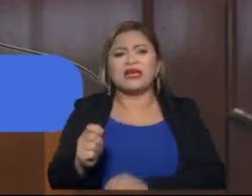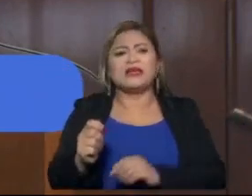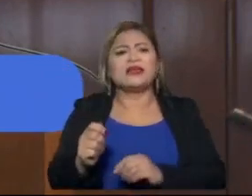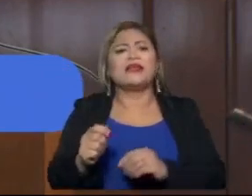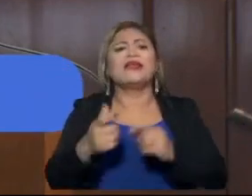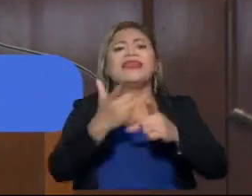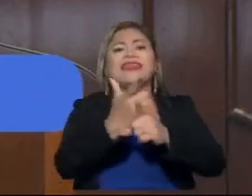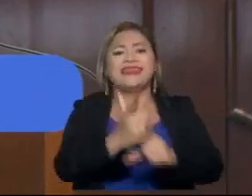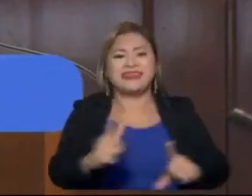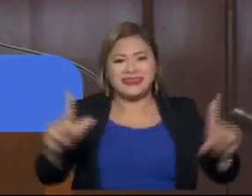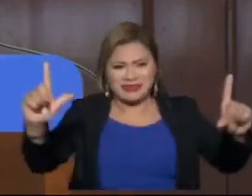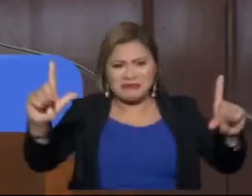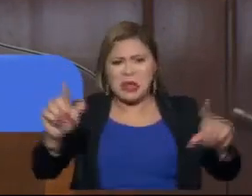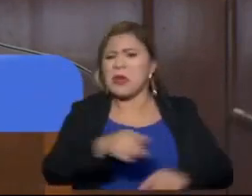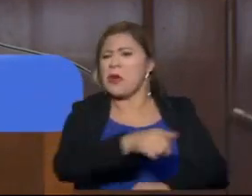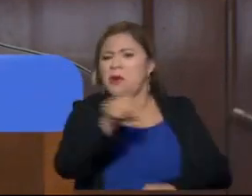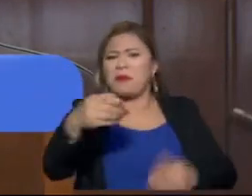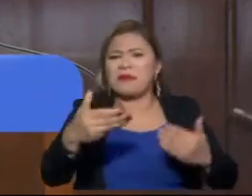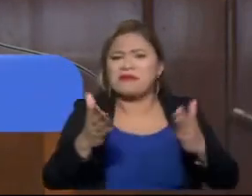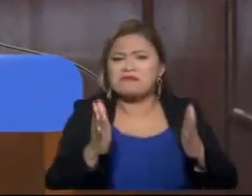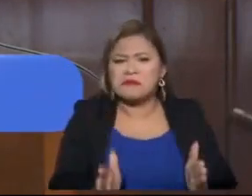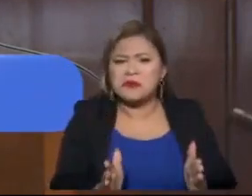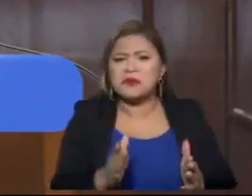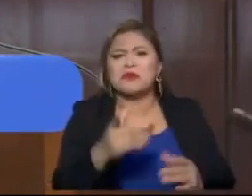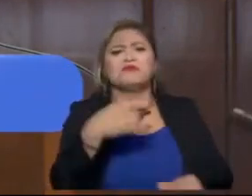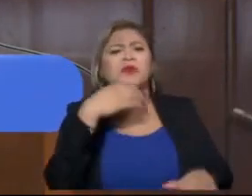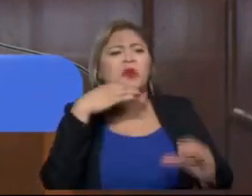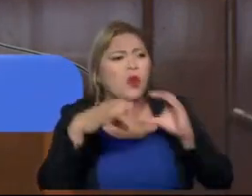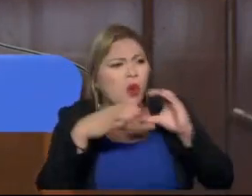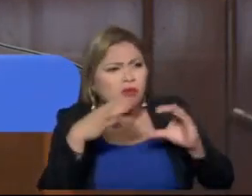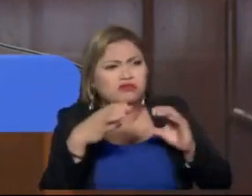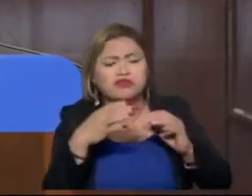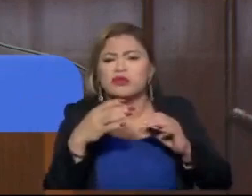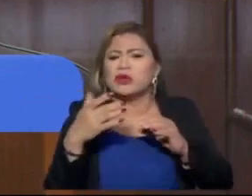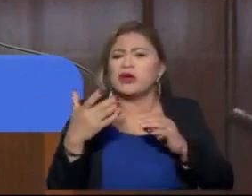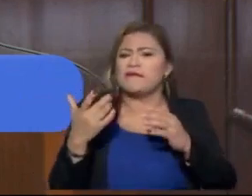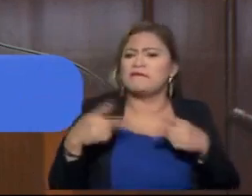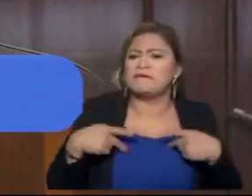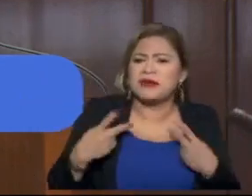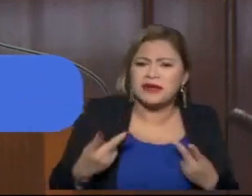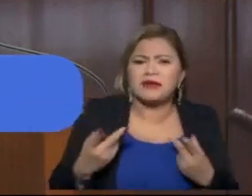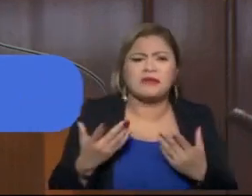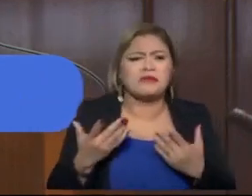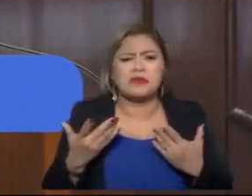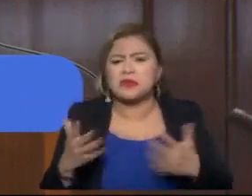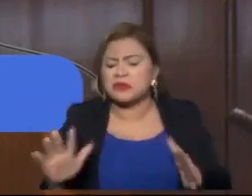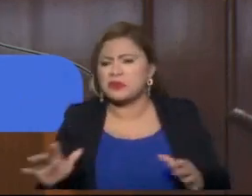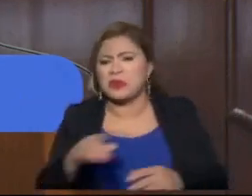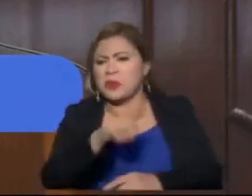de la libertad de expresión de todos los actores de la vida nacional.